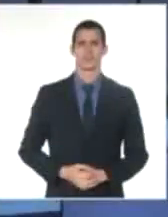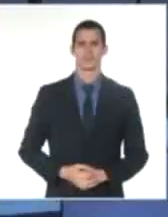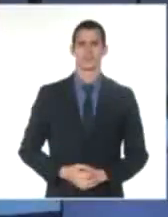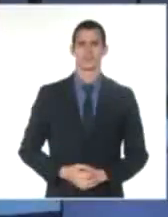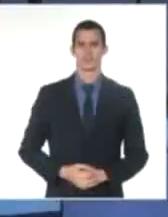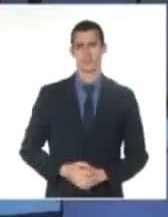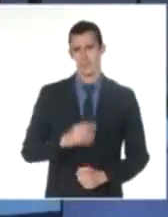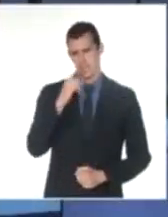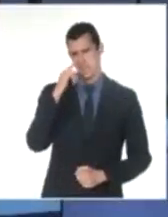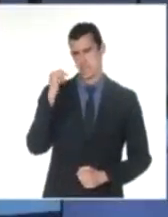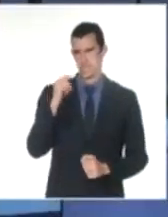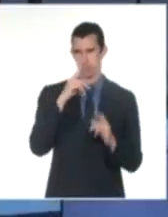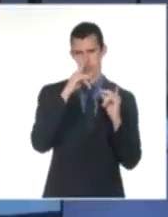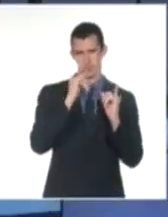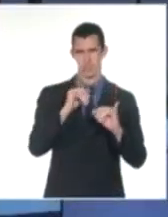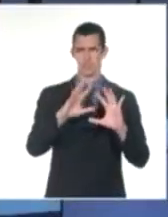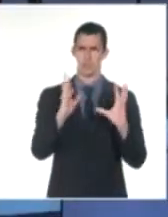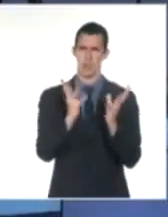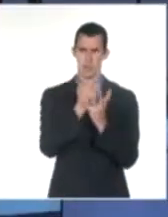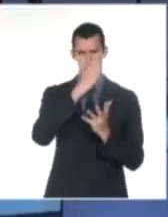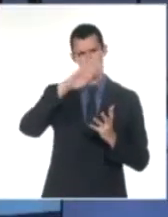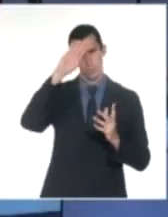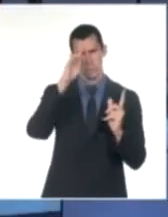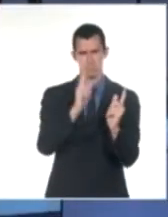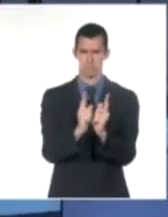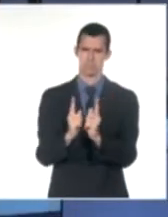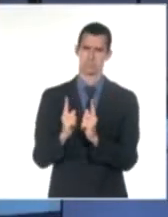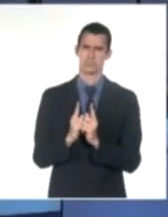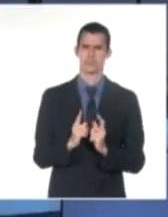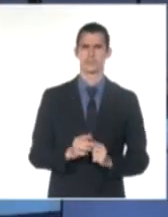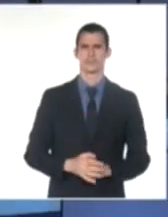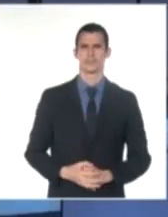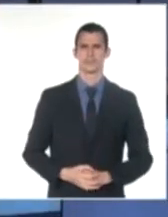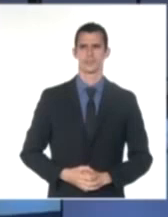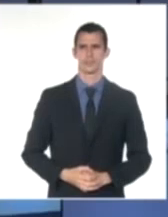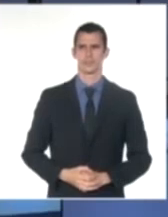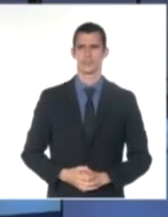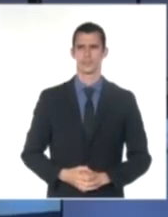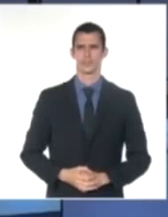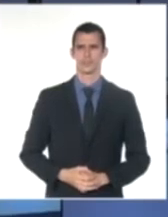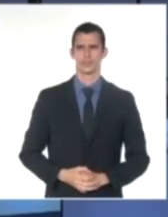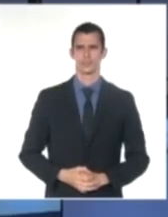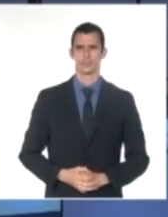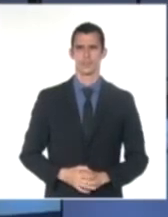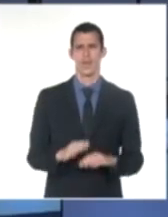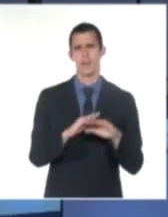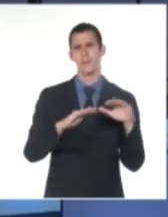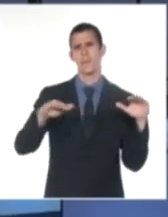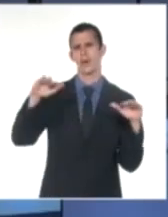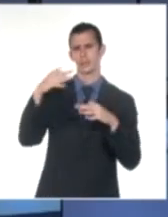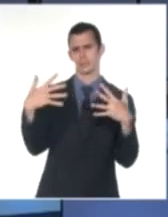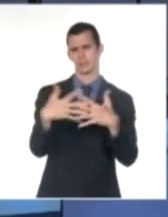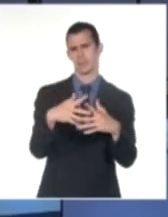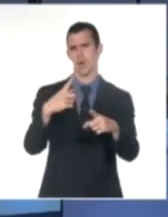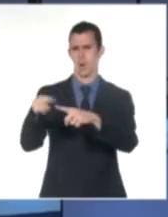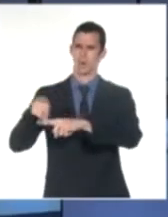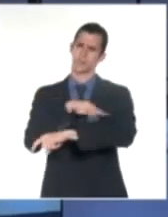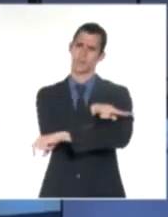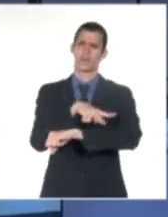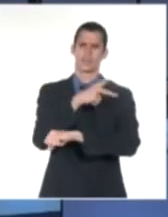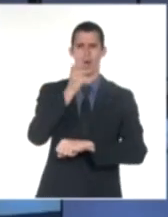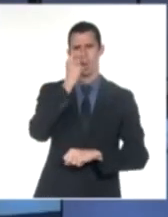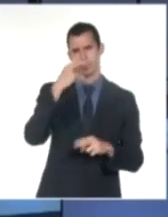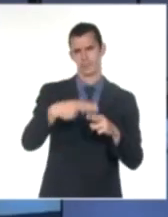Vamos con breves nacionales en el estelar. El miembro del Buró Político y ministro de Relaciones Exteriores de Cuba, Bruno Rodríguez Parrilla, agradeció